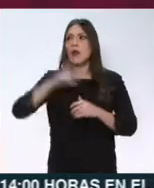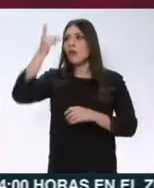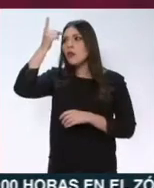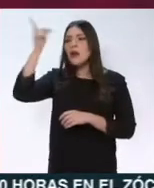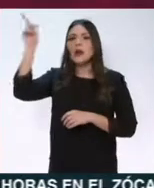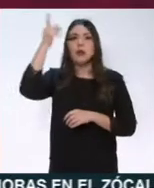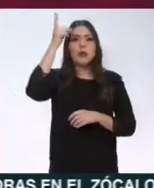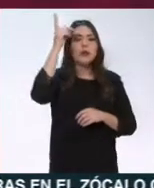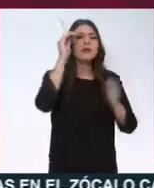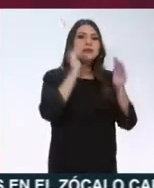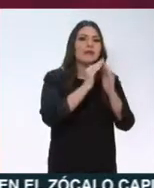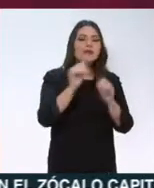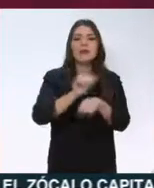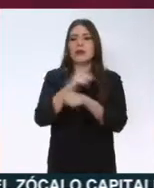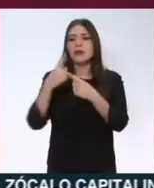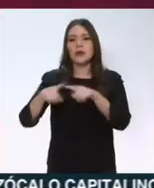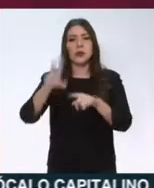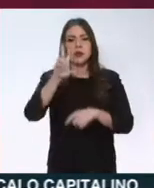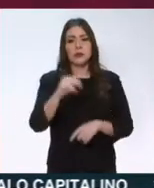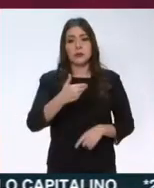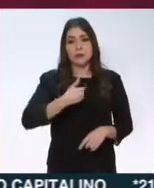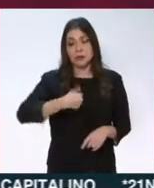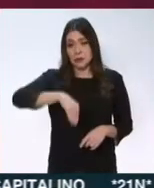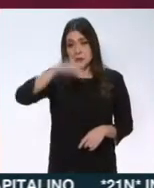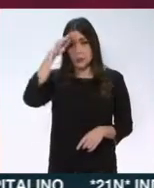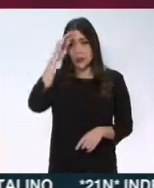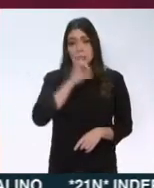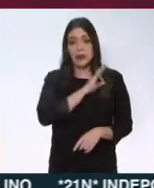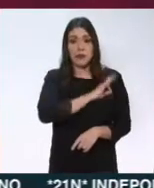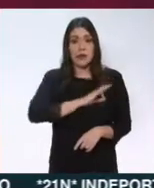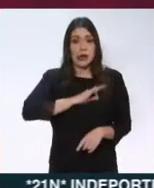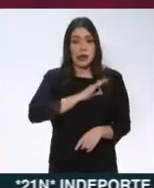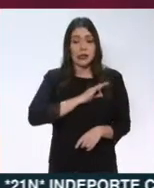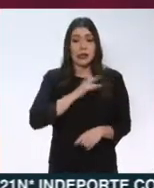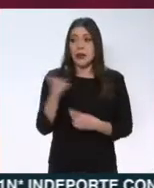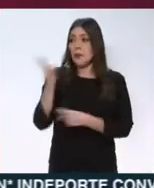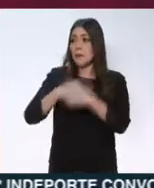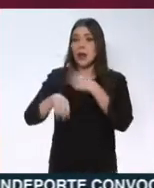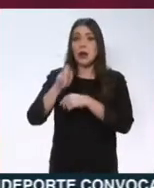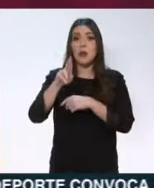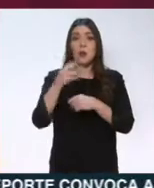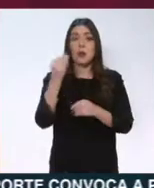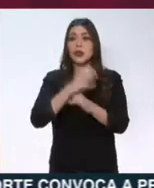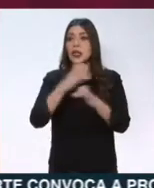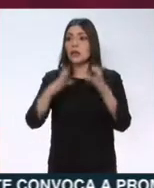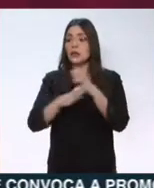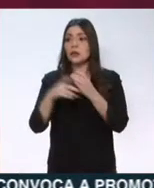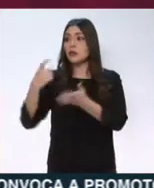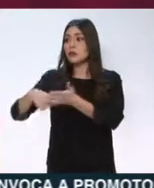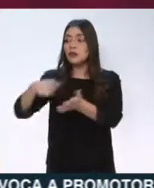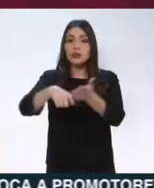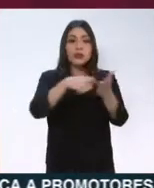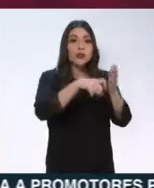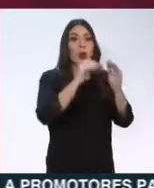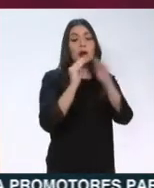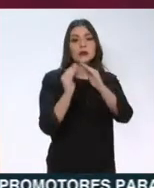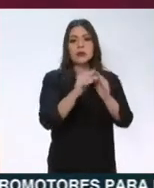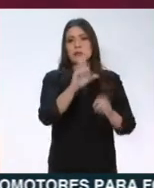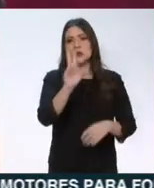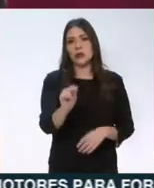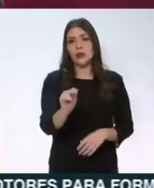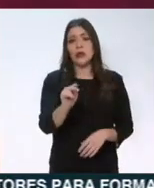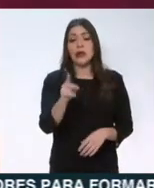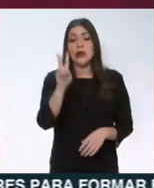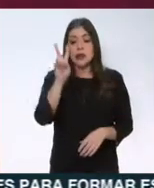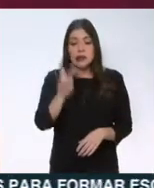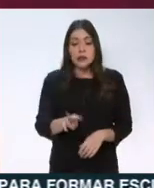Pienso que la felicidad no es acumular bienes materiales. La verdadera felicidad es estar